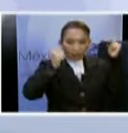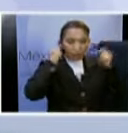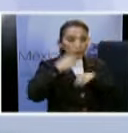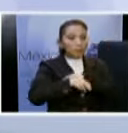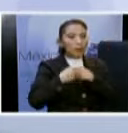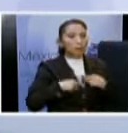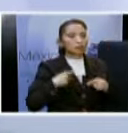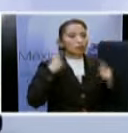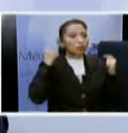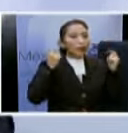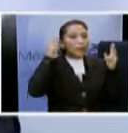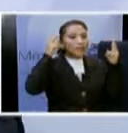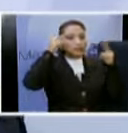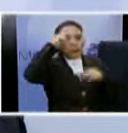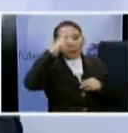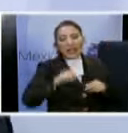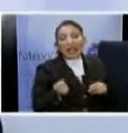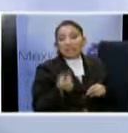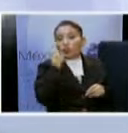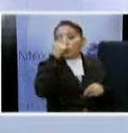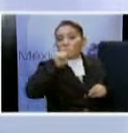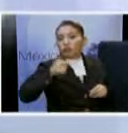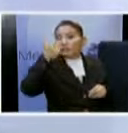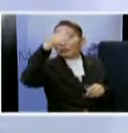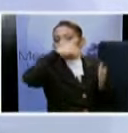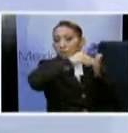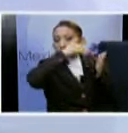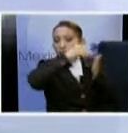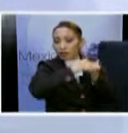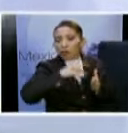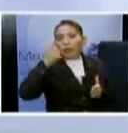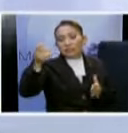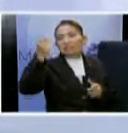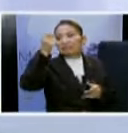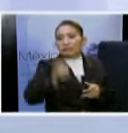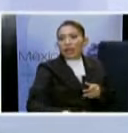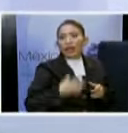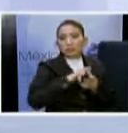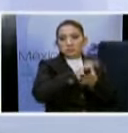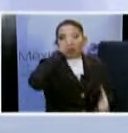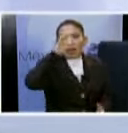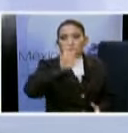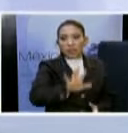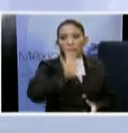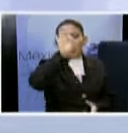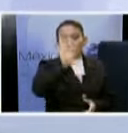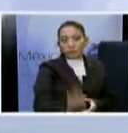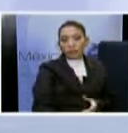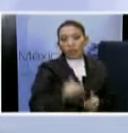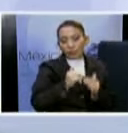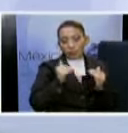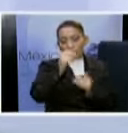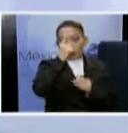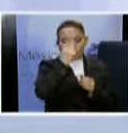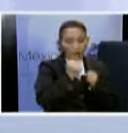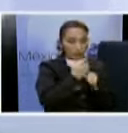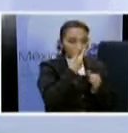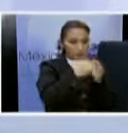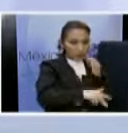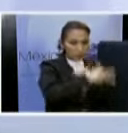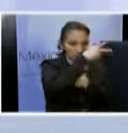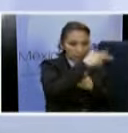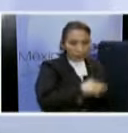turistas canadienses que visitó México fue de casi 1.7 millones, lo que representa un incremento del 5% respecto del año